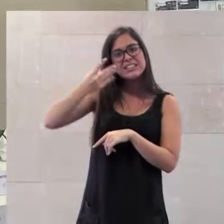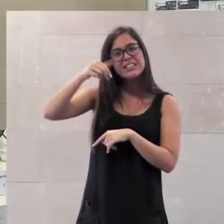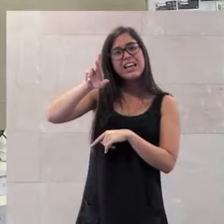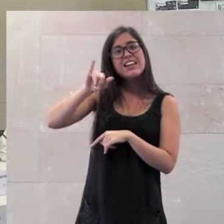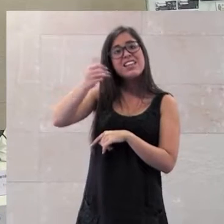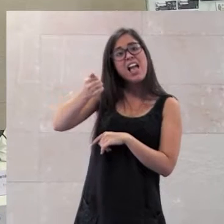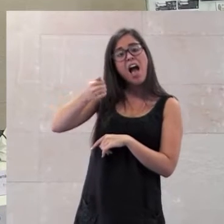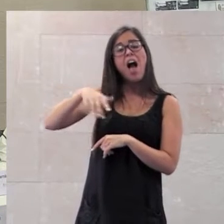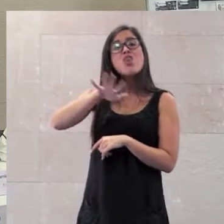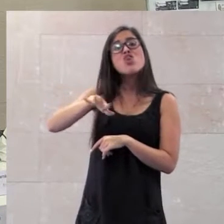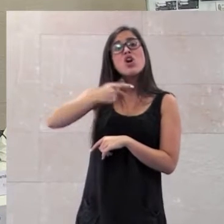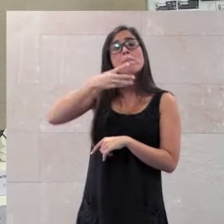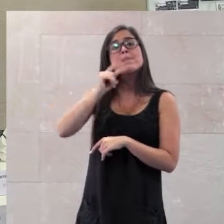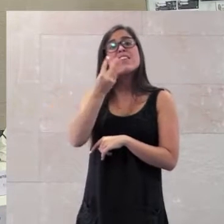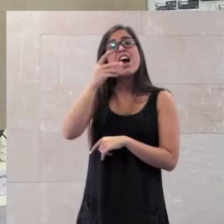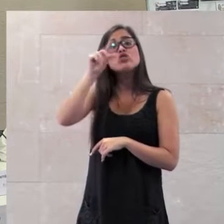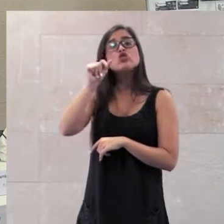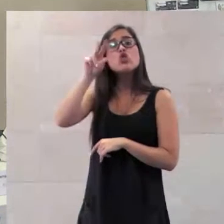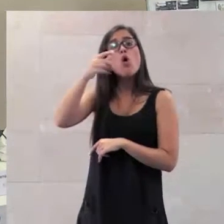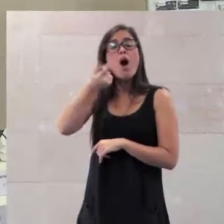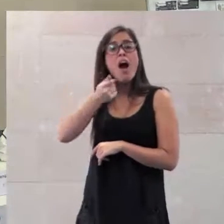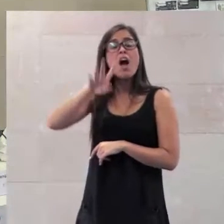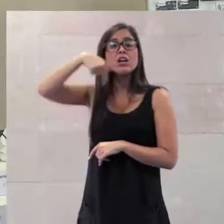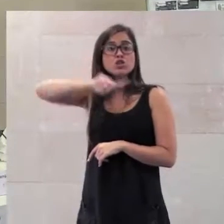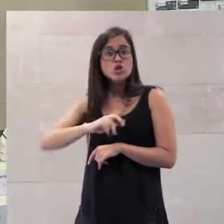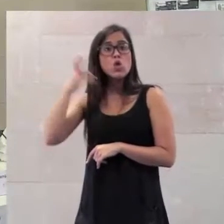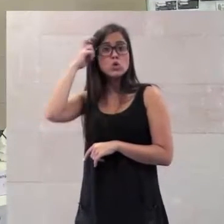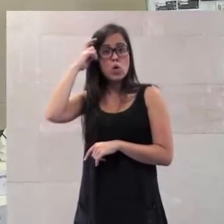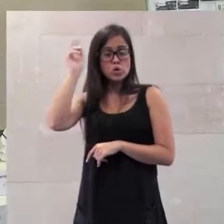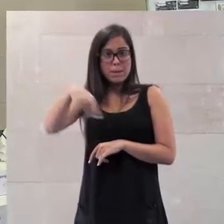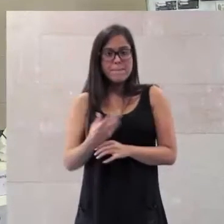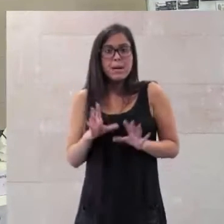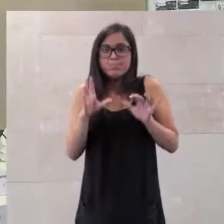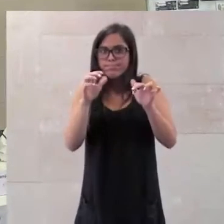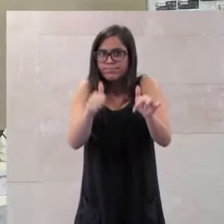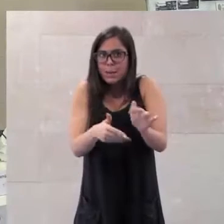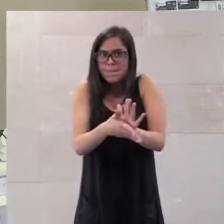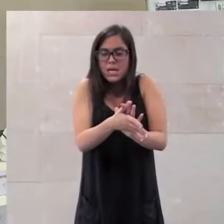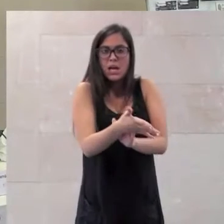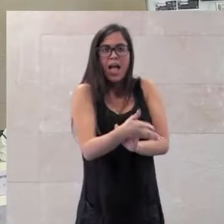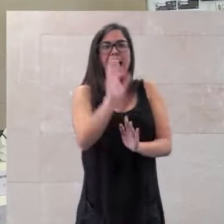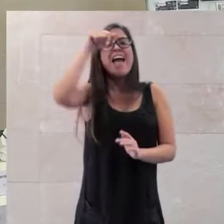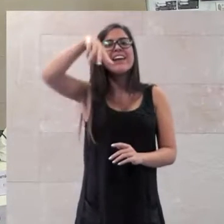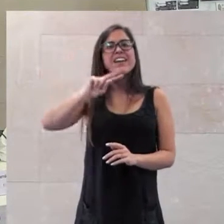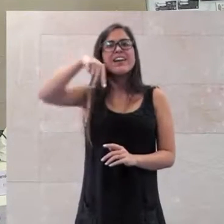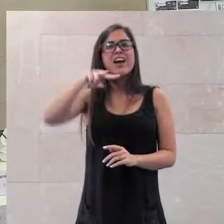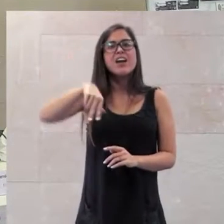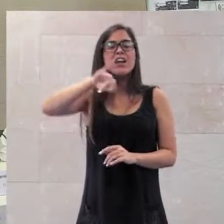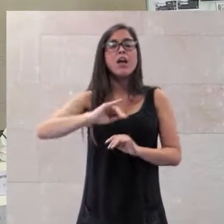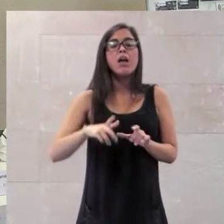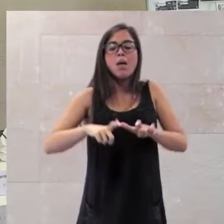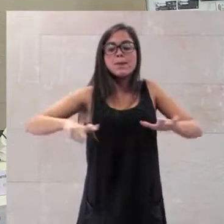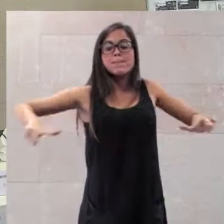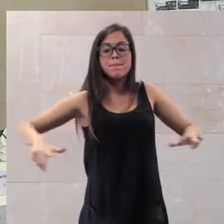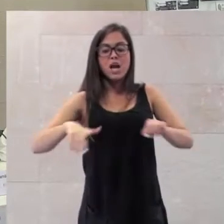en Bidasoaldea, en Tolosa estamos en ello, pero estamos empezando. En Hernani están ampliando, van a conseguir